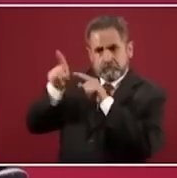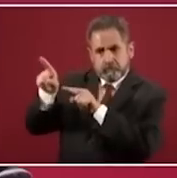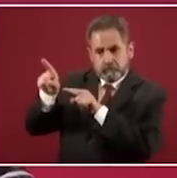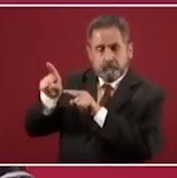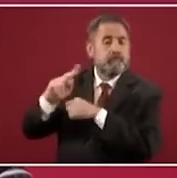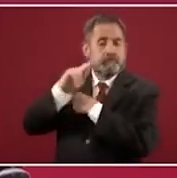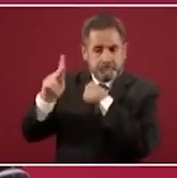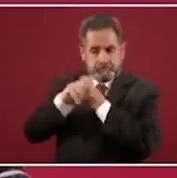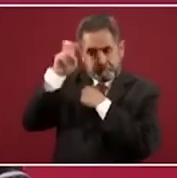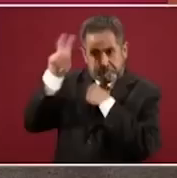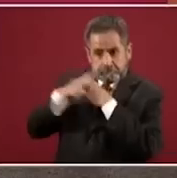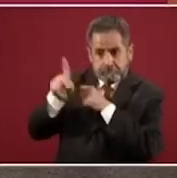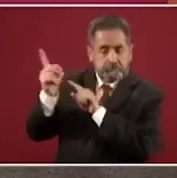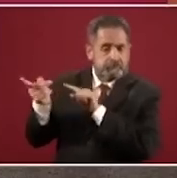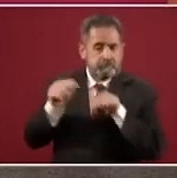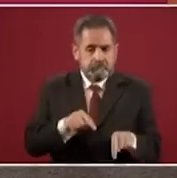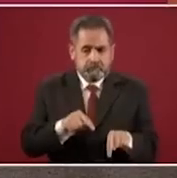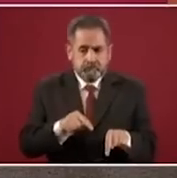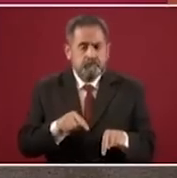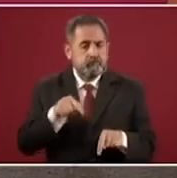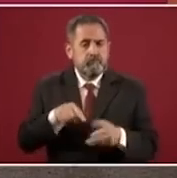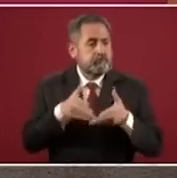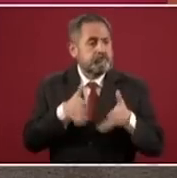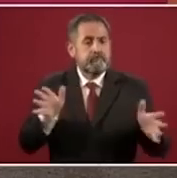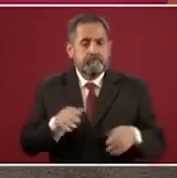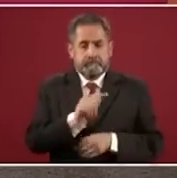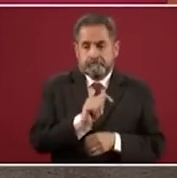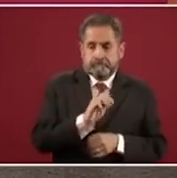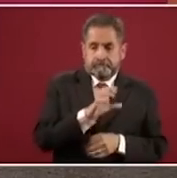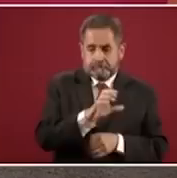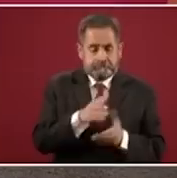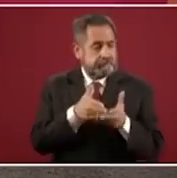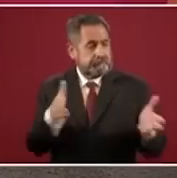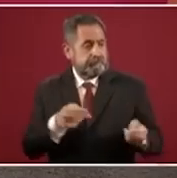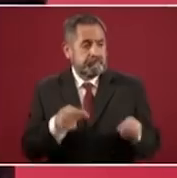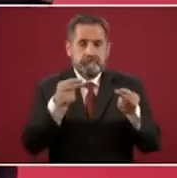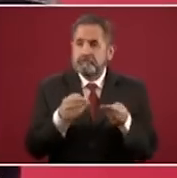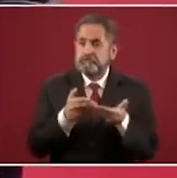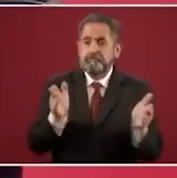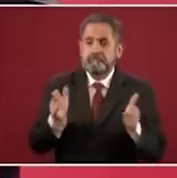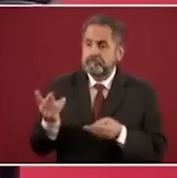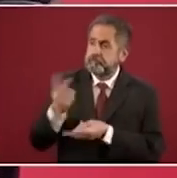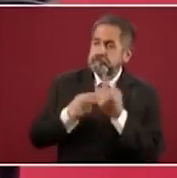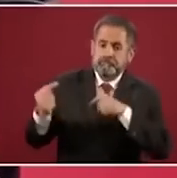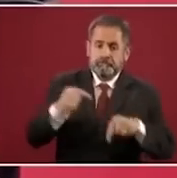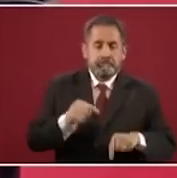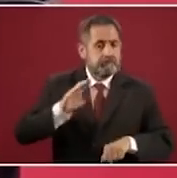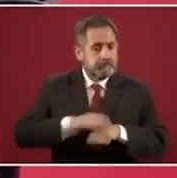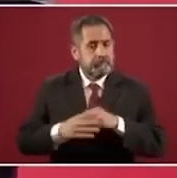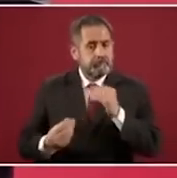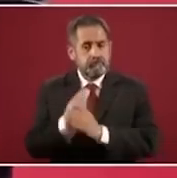Unión Europea, que se van a ampliar con el tratado, y vienen nuevas